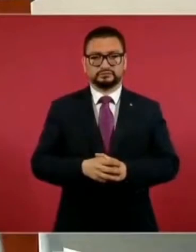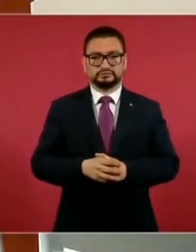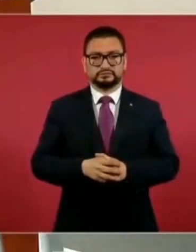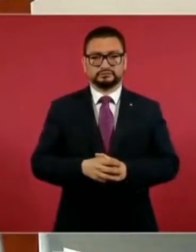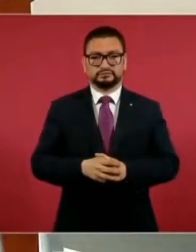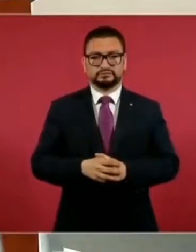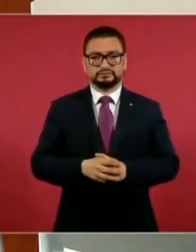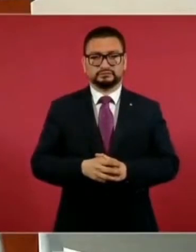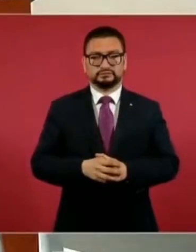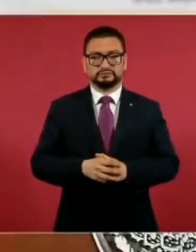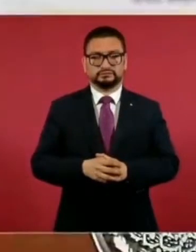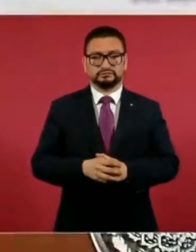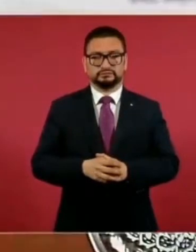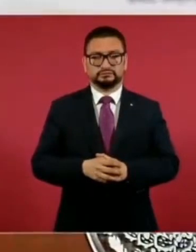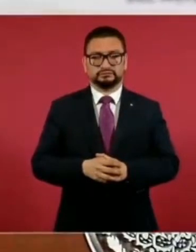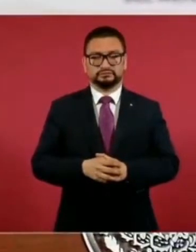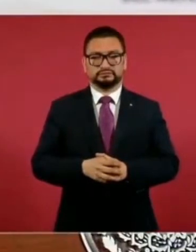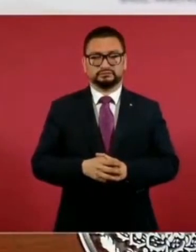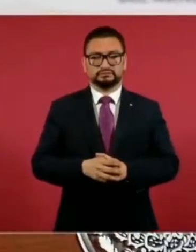No había